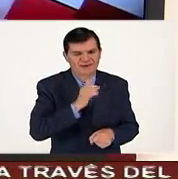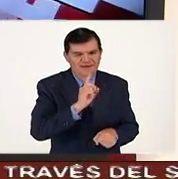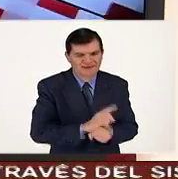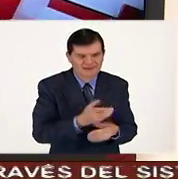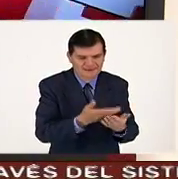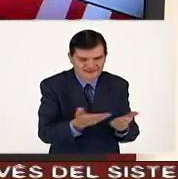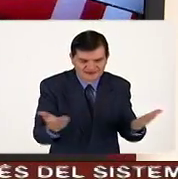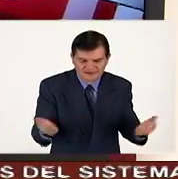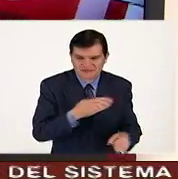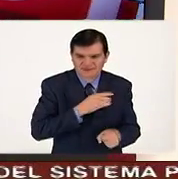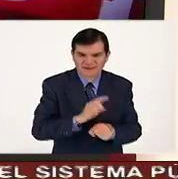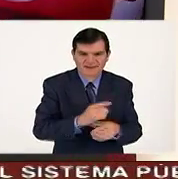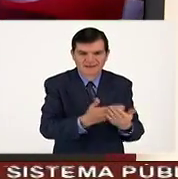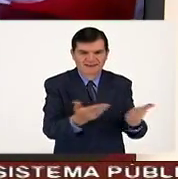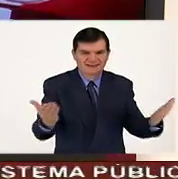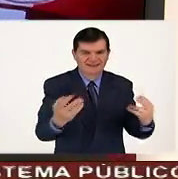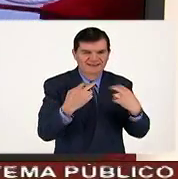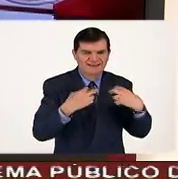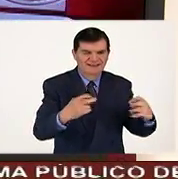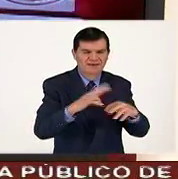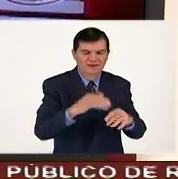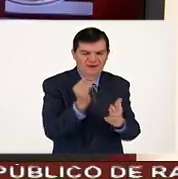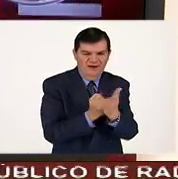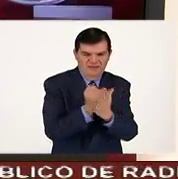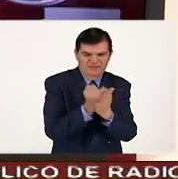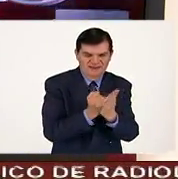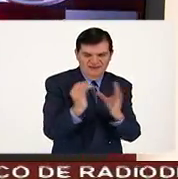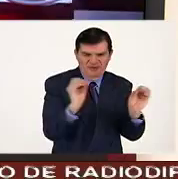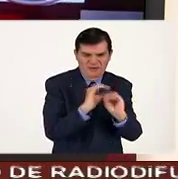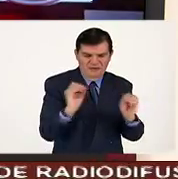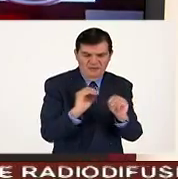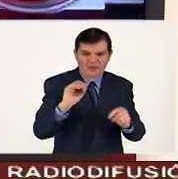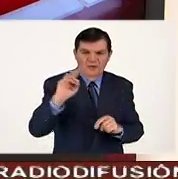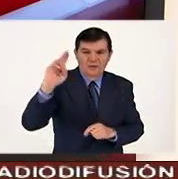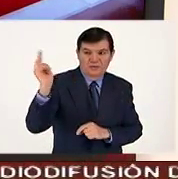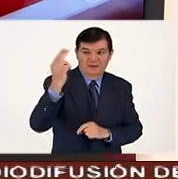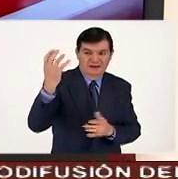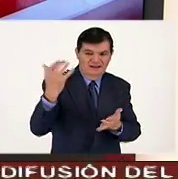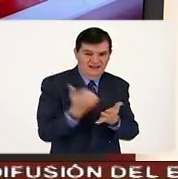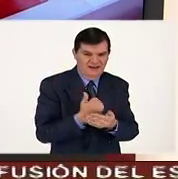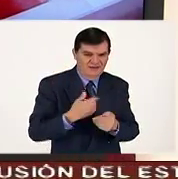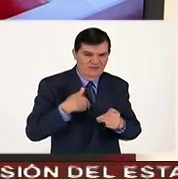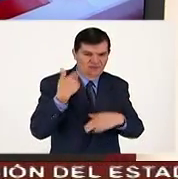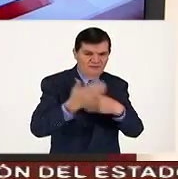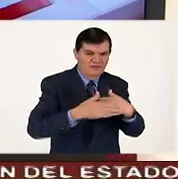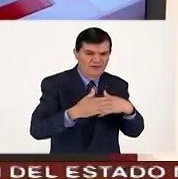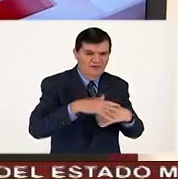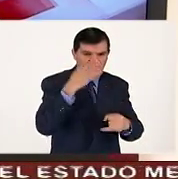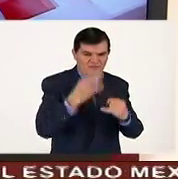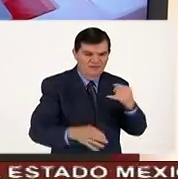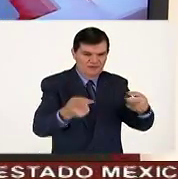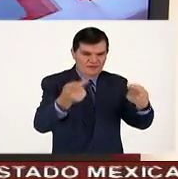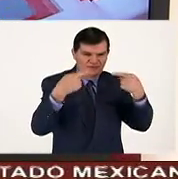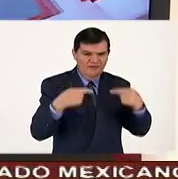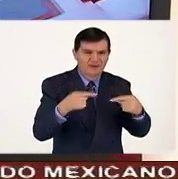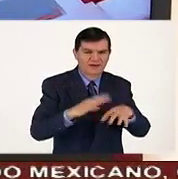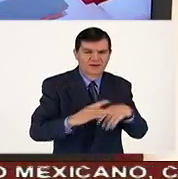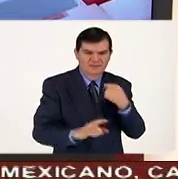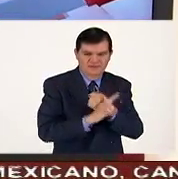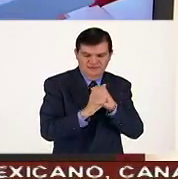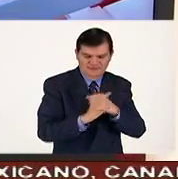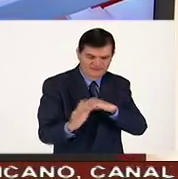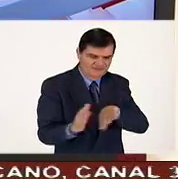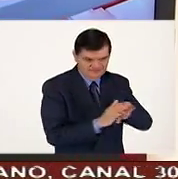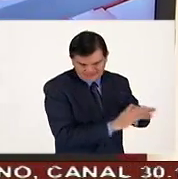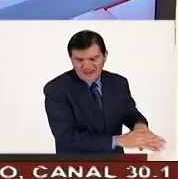buenos días. Buenos días a todos en casa. No fue ninguna apuesta porque además Pumas ganó y está en la final. Ya son complicaciones. Pero bueno,